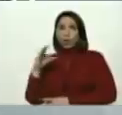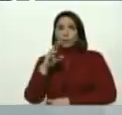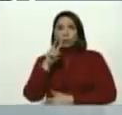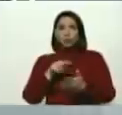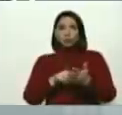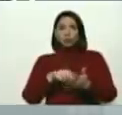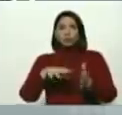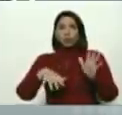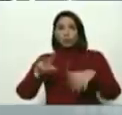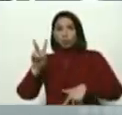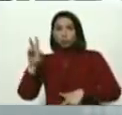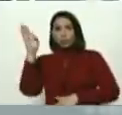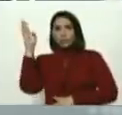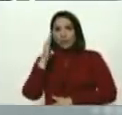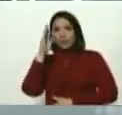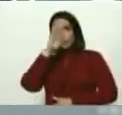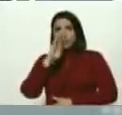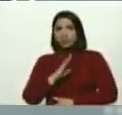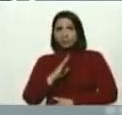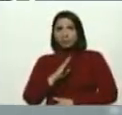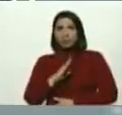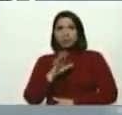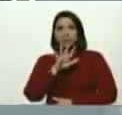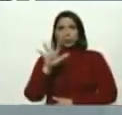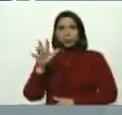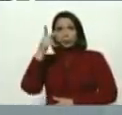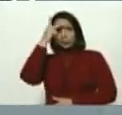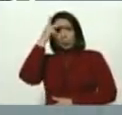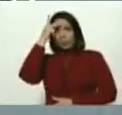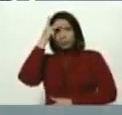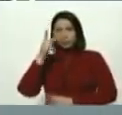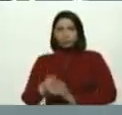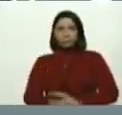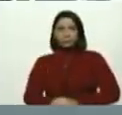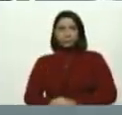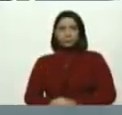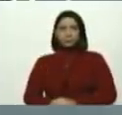212 de Brasil, 55 de Perú,